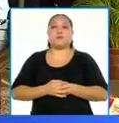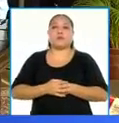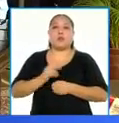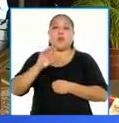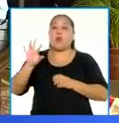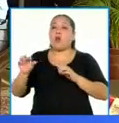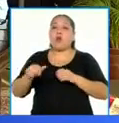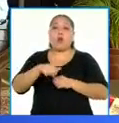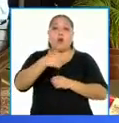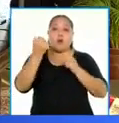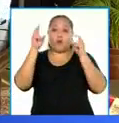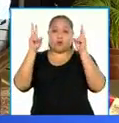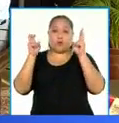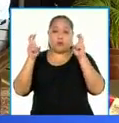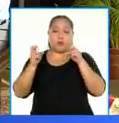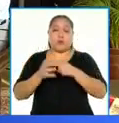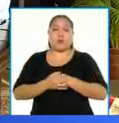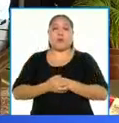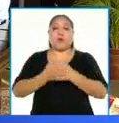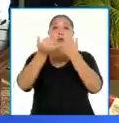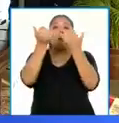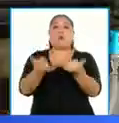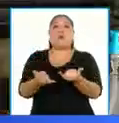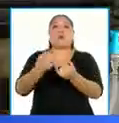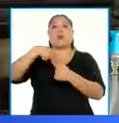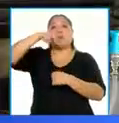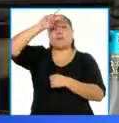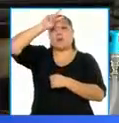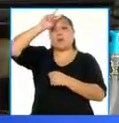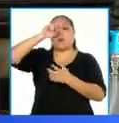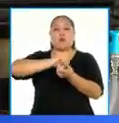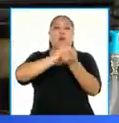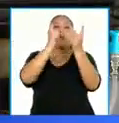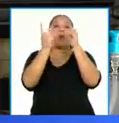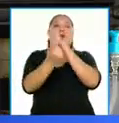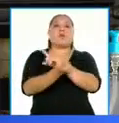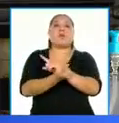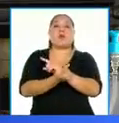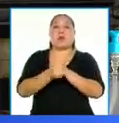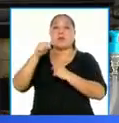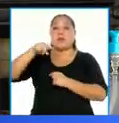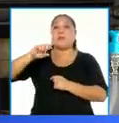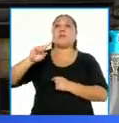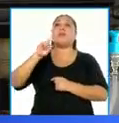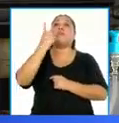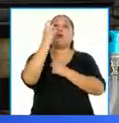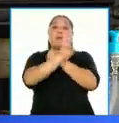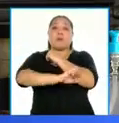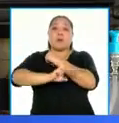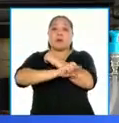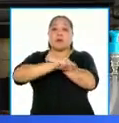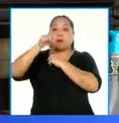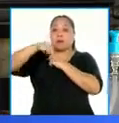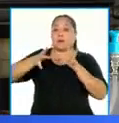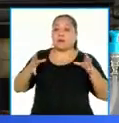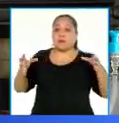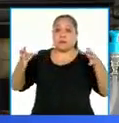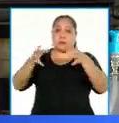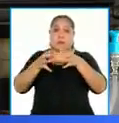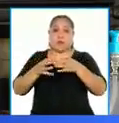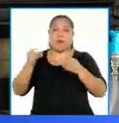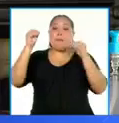aspecto adicional es que hoy el Perú se convierte en el primer país de la región